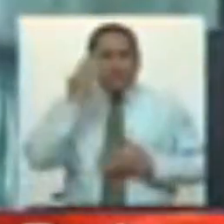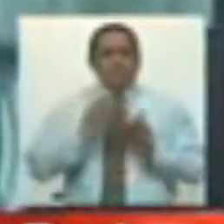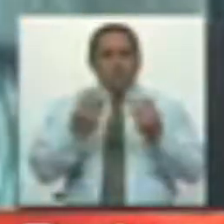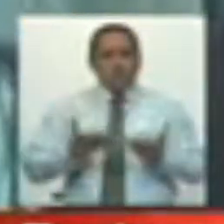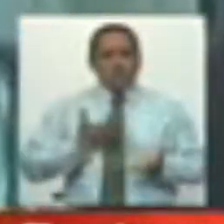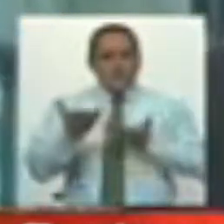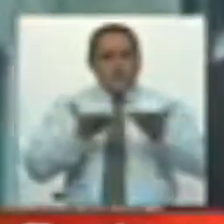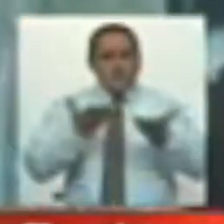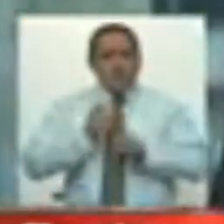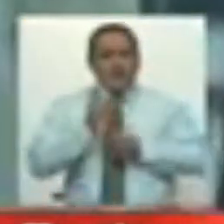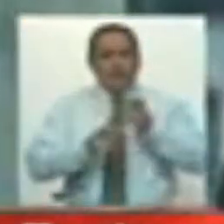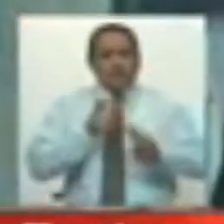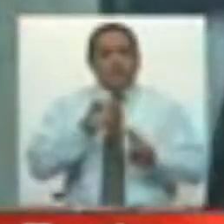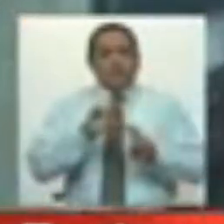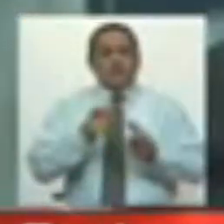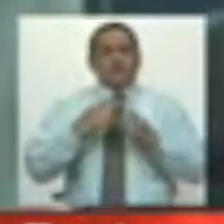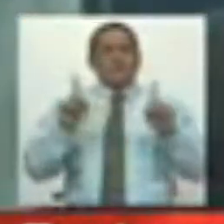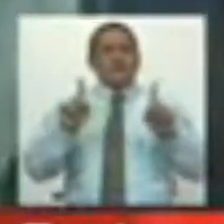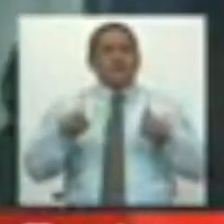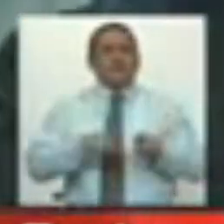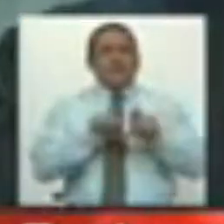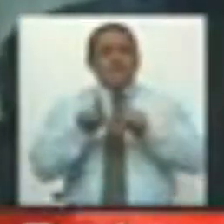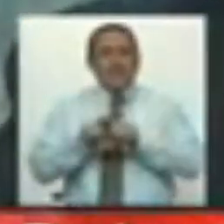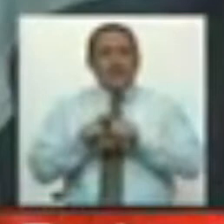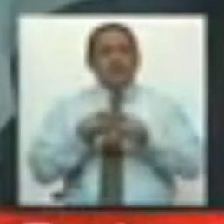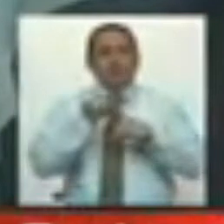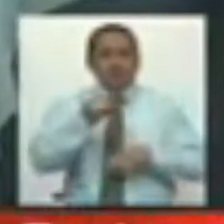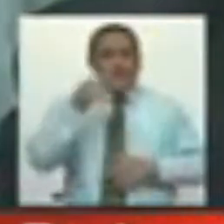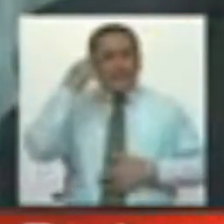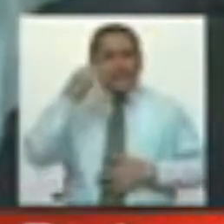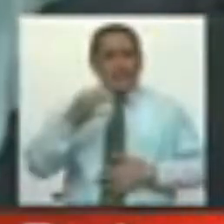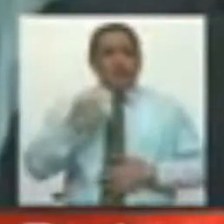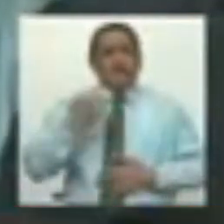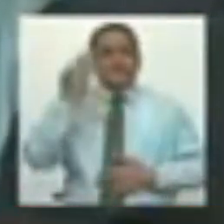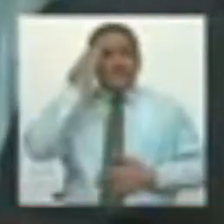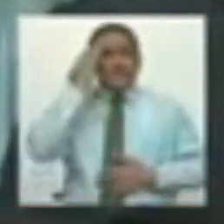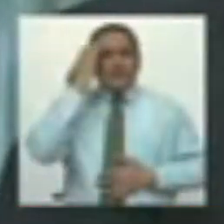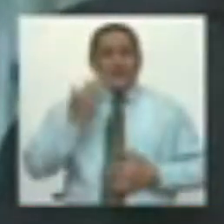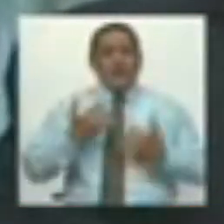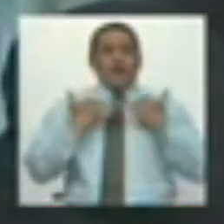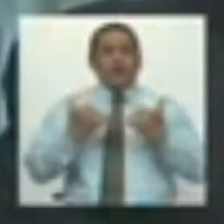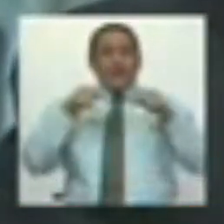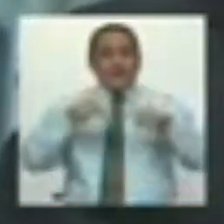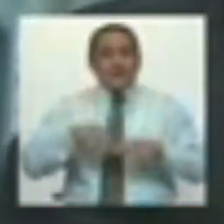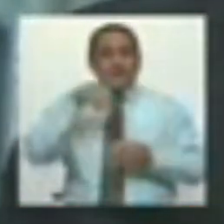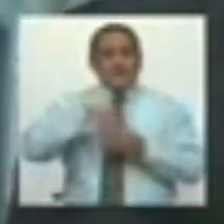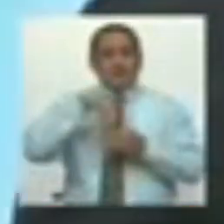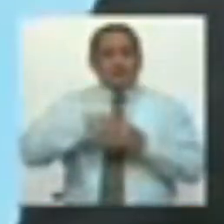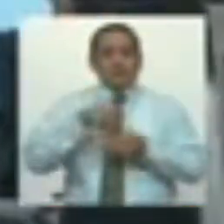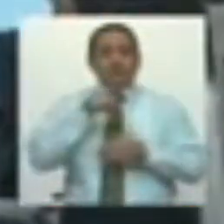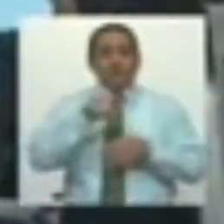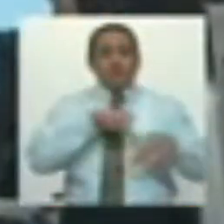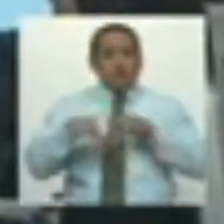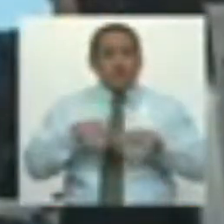servicio a los ciudadanos pero de la misma manera usted creo que debería reconocer que en esta elección usted no